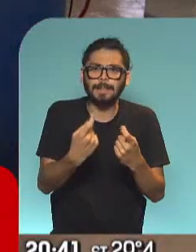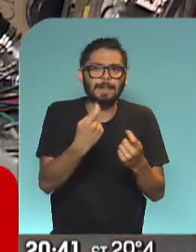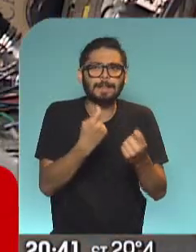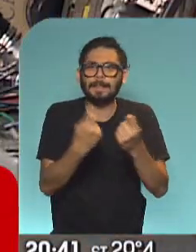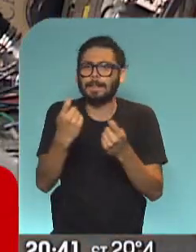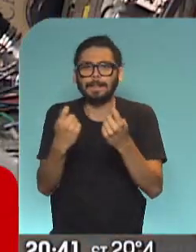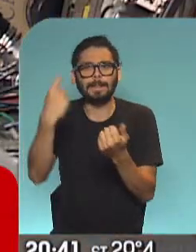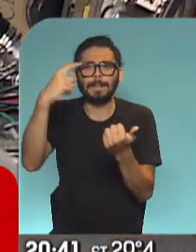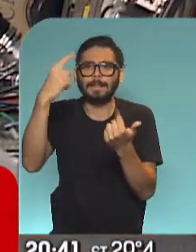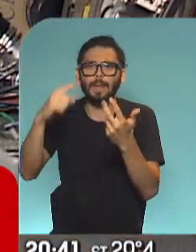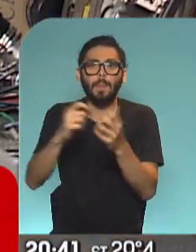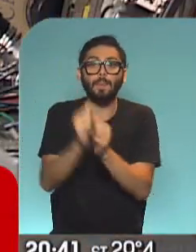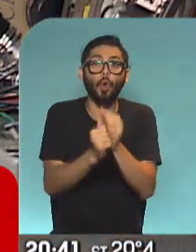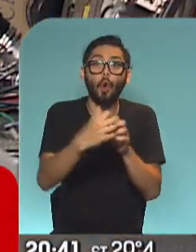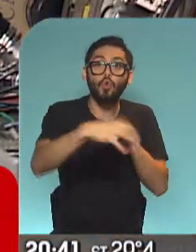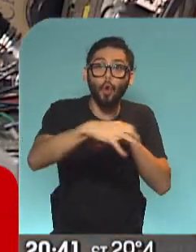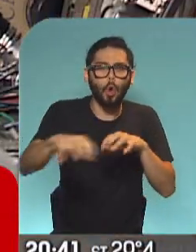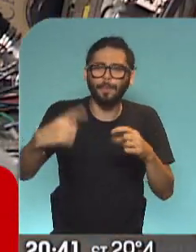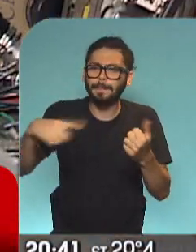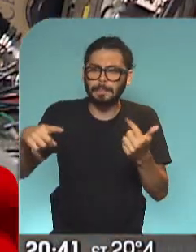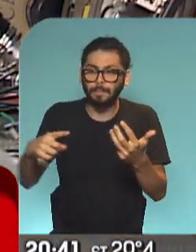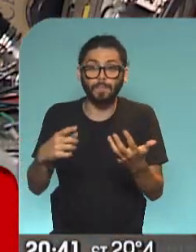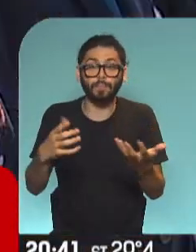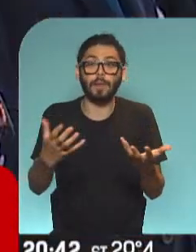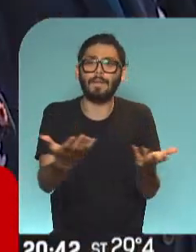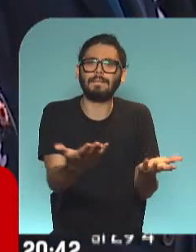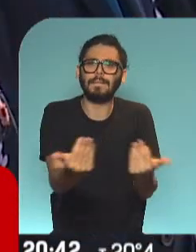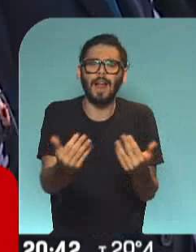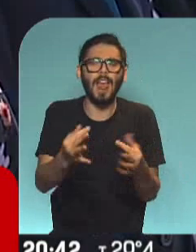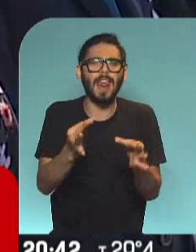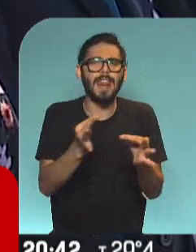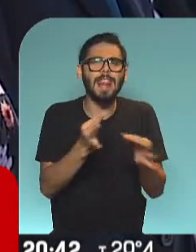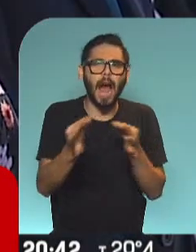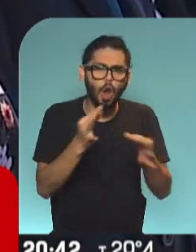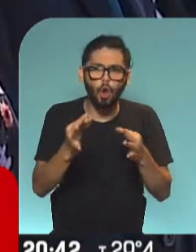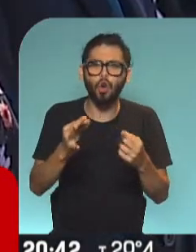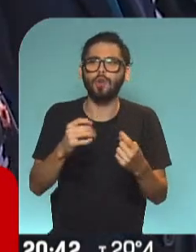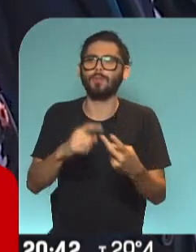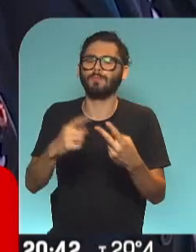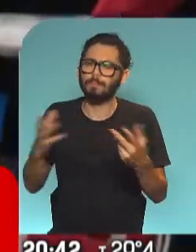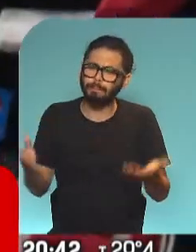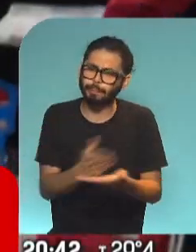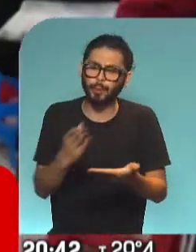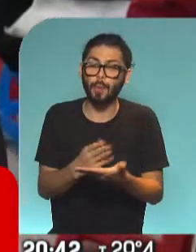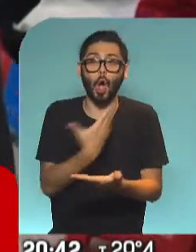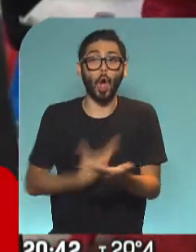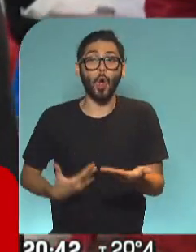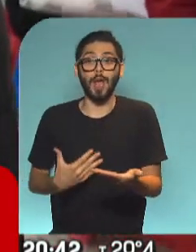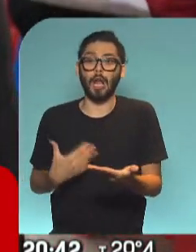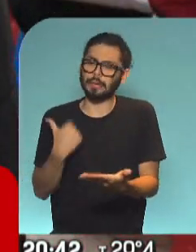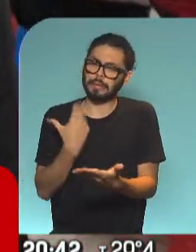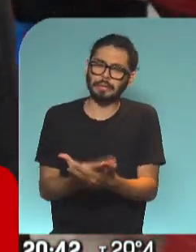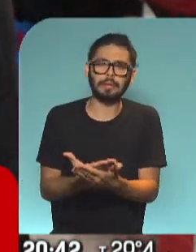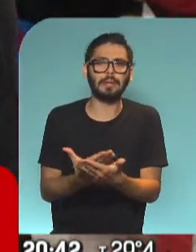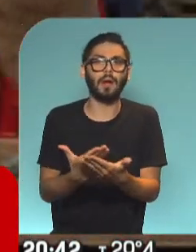todos los sectores productivos. El llamado al diálogo y a la unidad fueron el puntapié inicial del gobierno de coalición, pero un evento